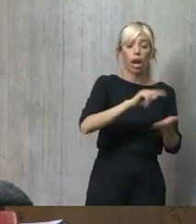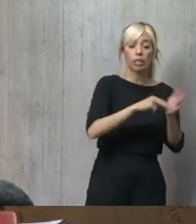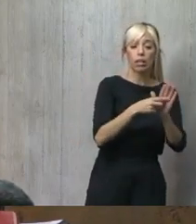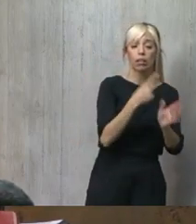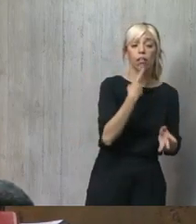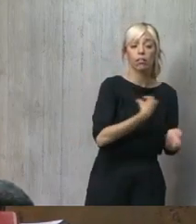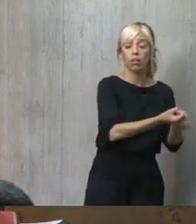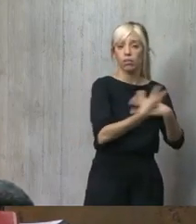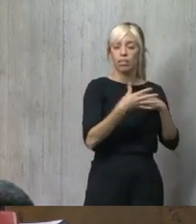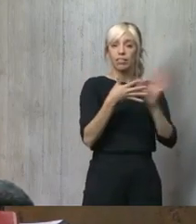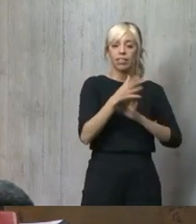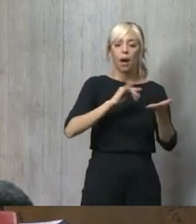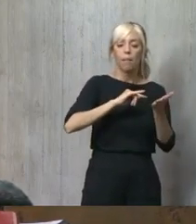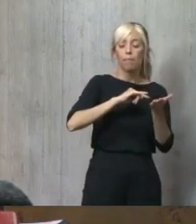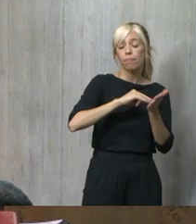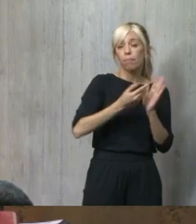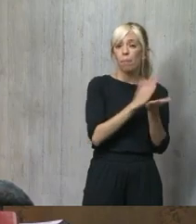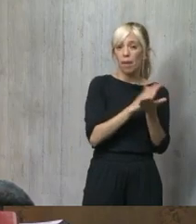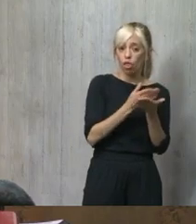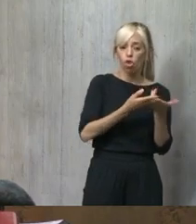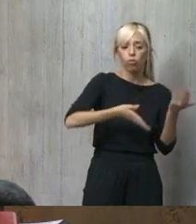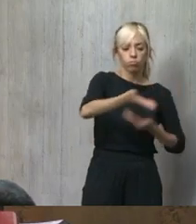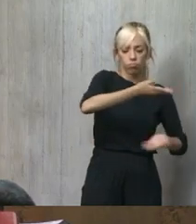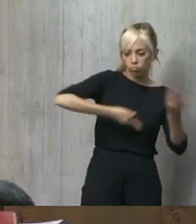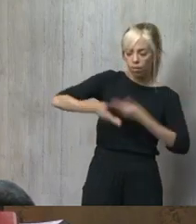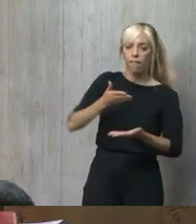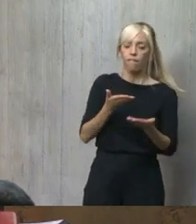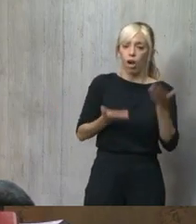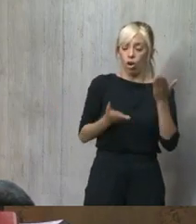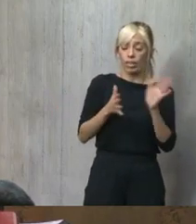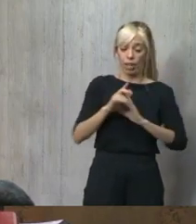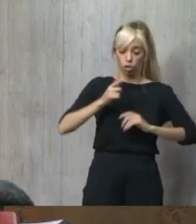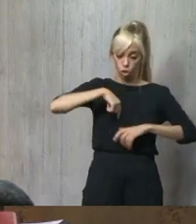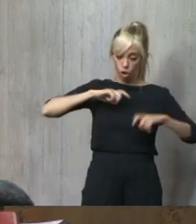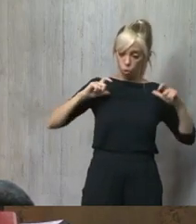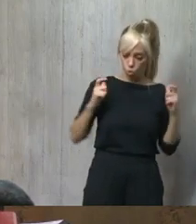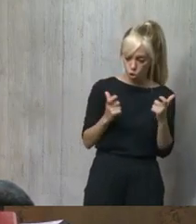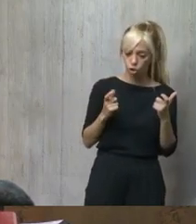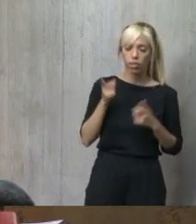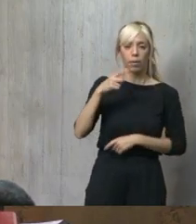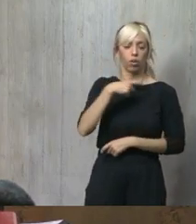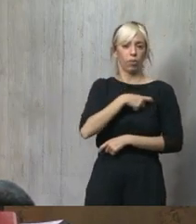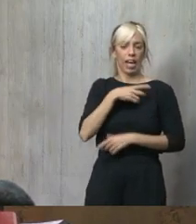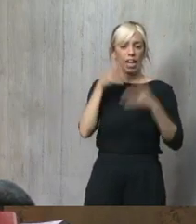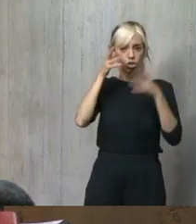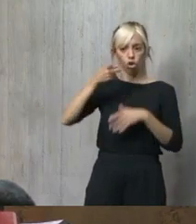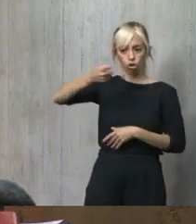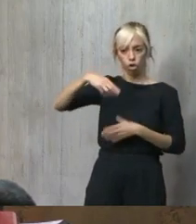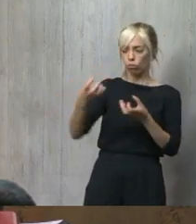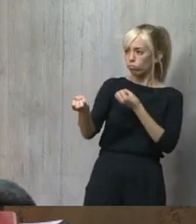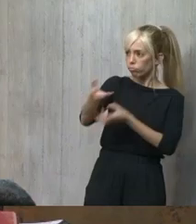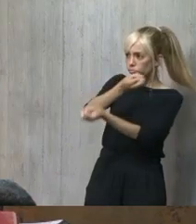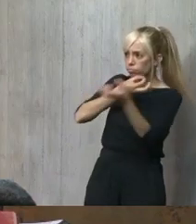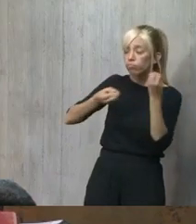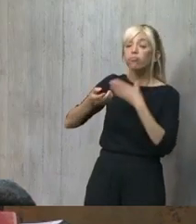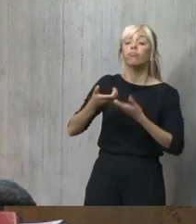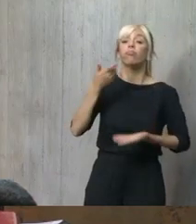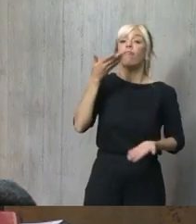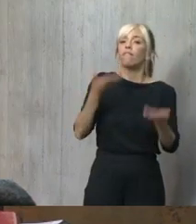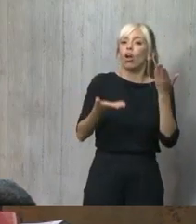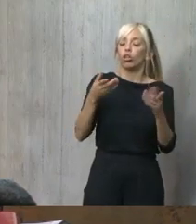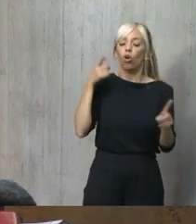Ese conjunto de medios, que es lo que valoramos, venimos aquí después de una reunión en donde hemos estado todo el comité asesor, los intervinientes, y entonces la valoración